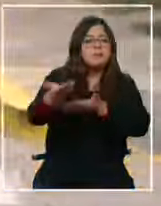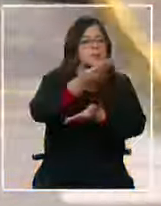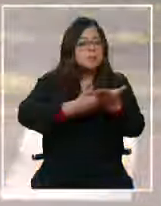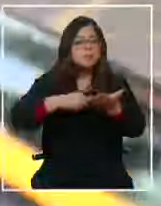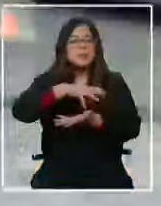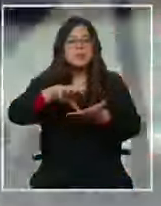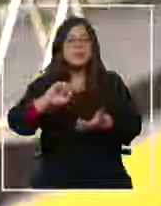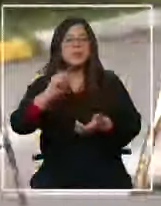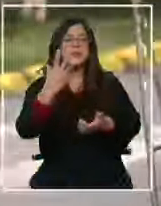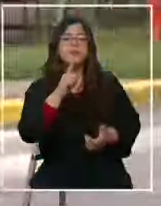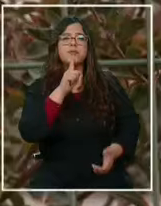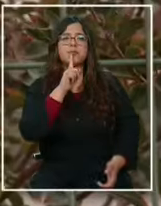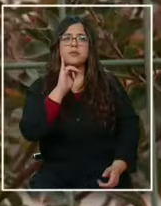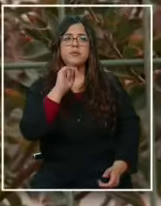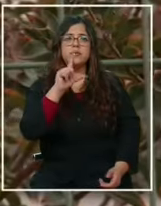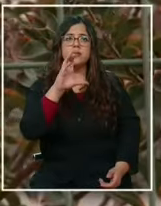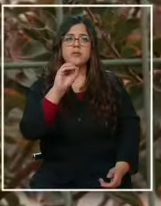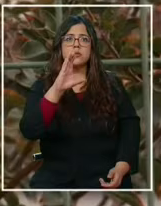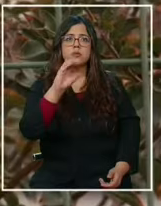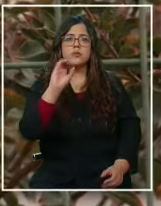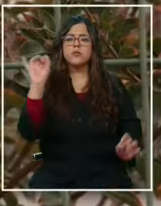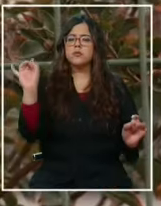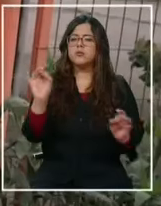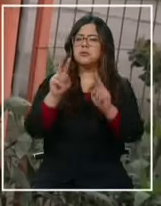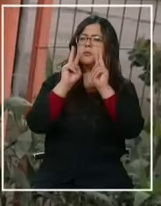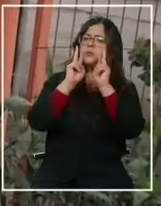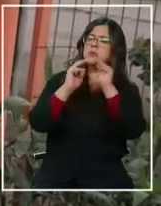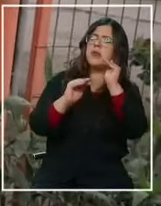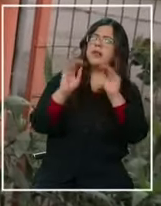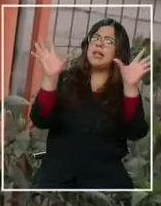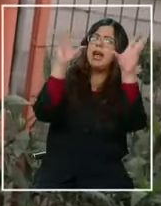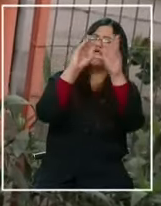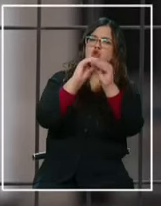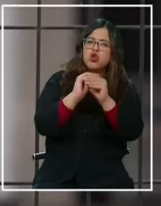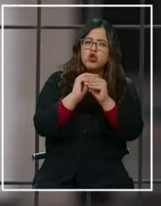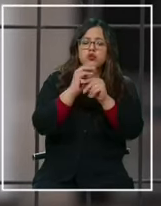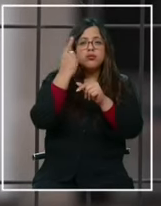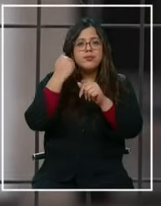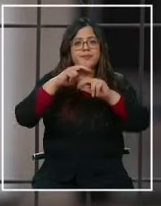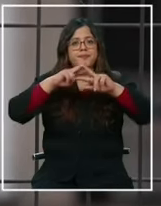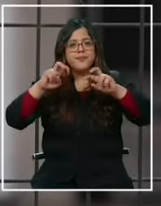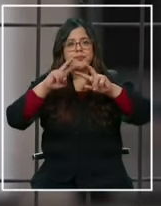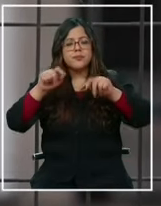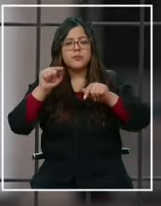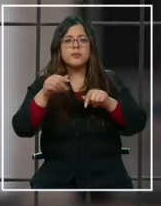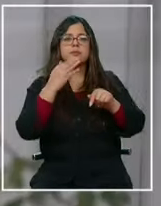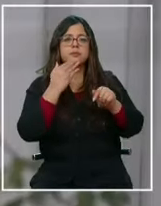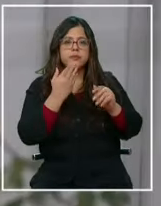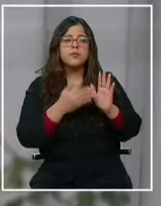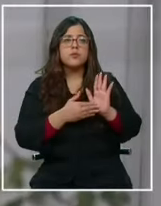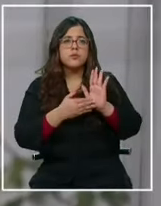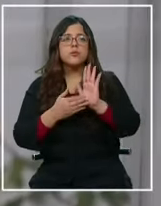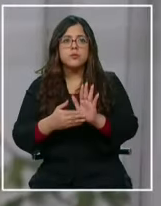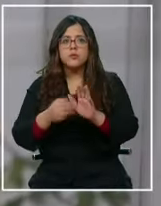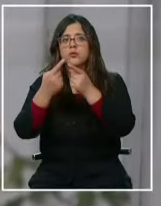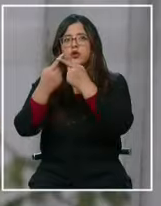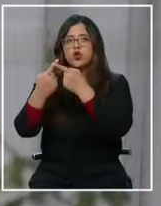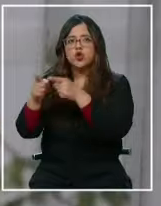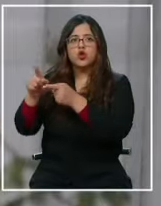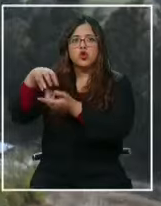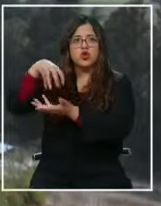de Tilcoco y que solo se dejaban ver esporádicamente a altas horas de la noche, pero la investigación también reveló otro centro